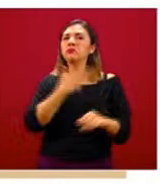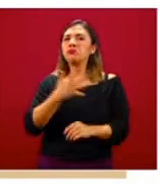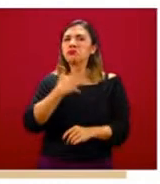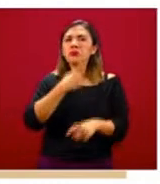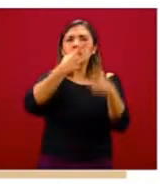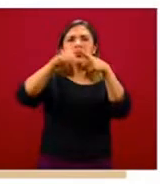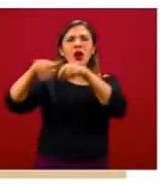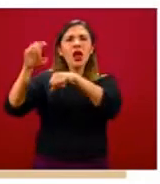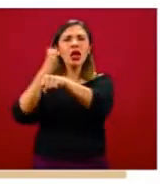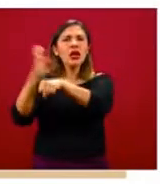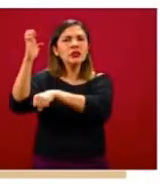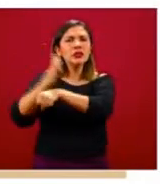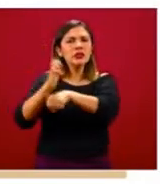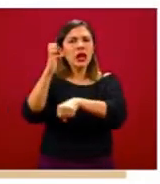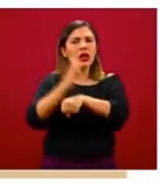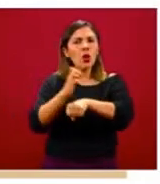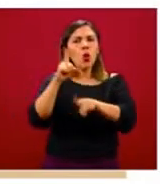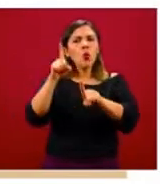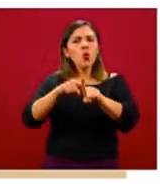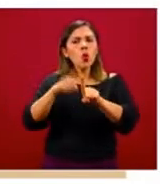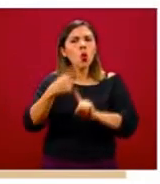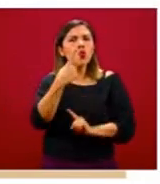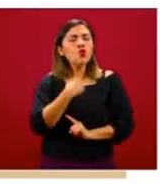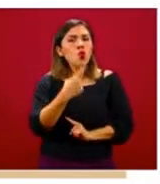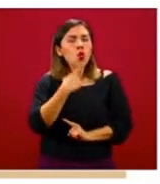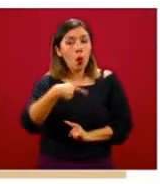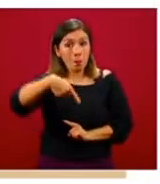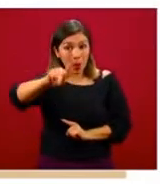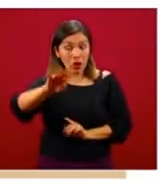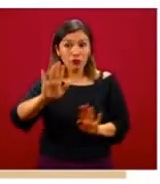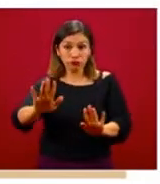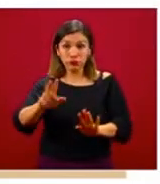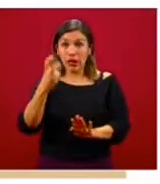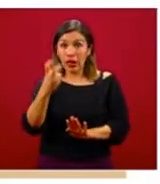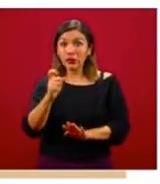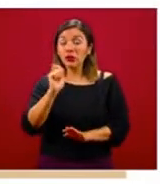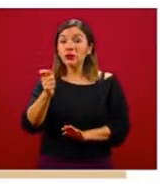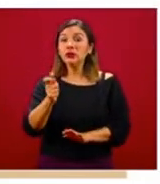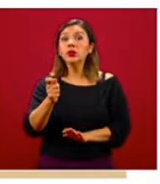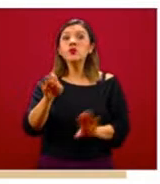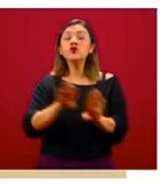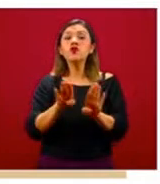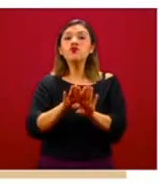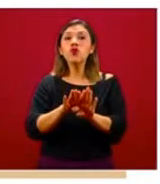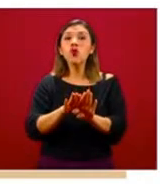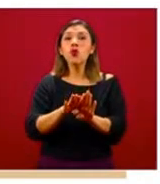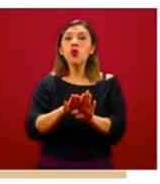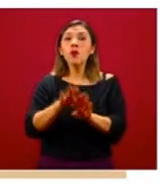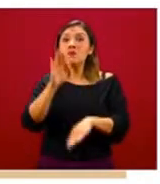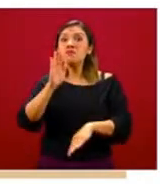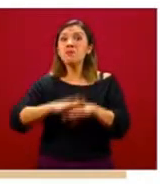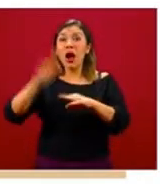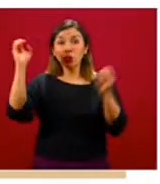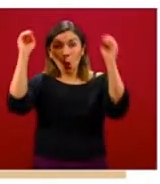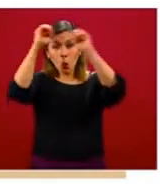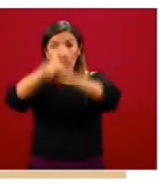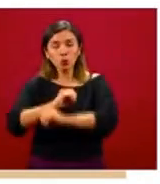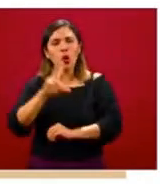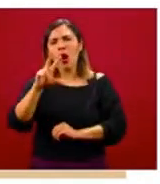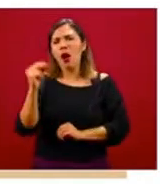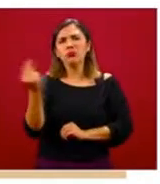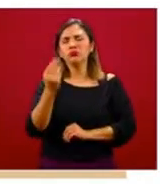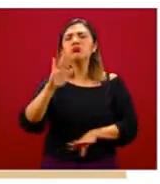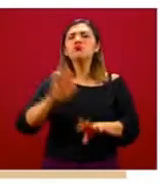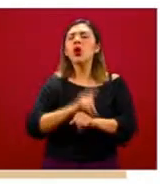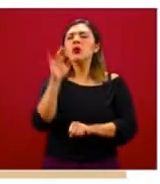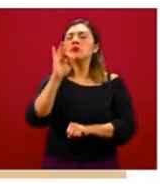see varias lighter entidades colors federativas here. en We've colores had a rojos, lot of pero recordemos que states esto no necesariamente here that are tiene in que red. escalar a That un color doesn't más mean oscuro, porque si